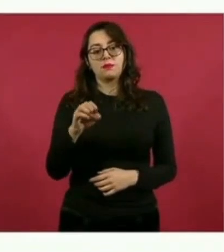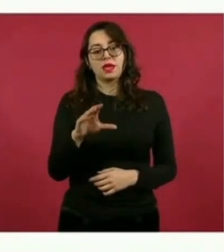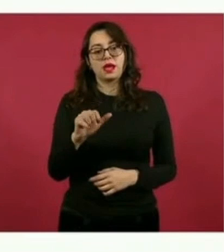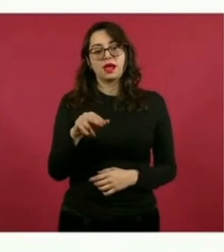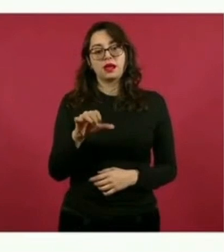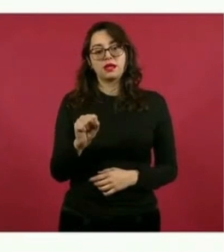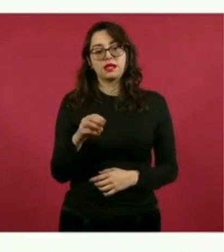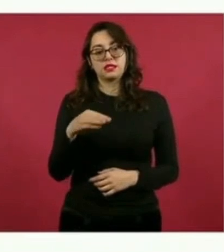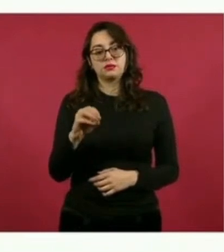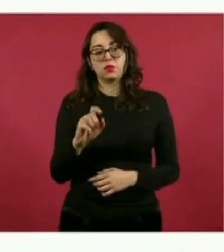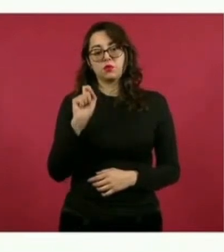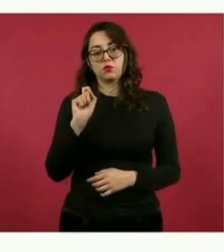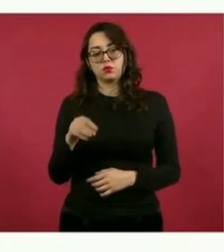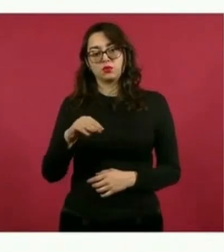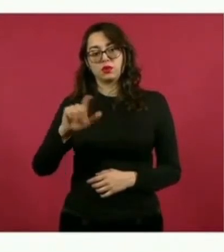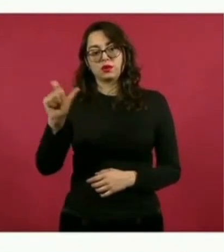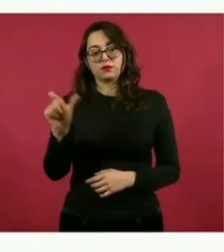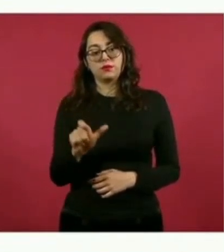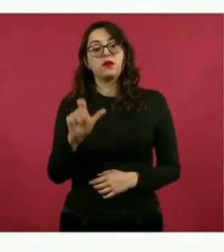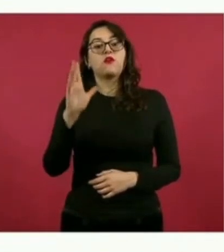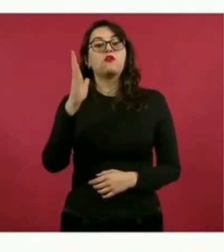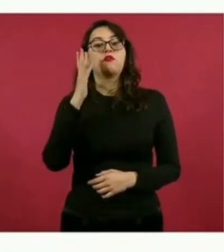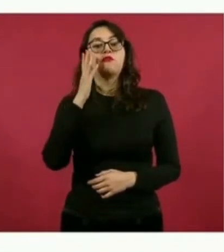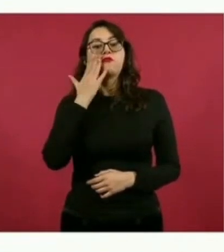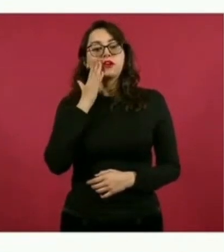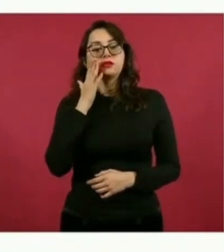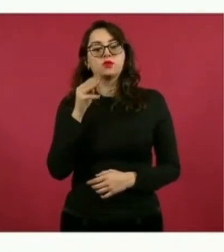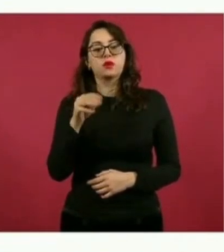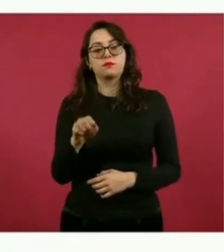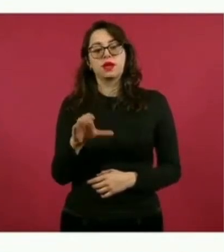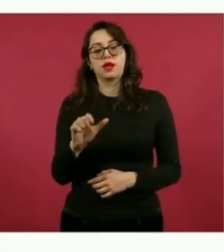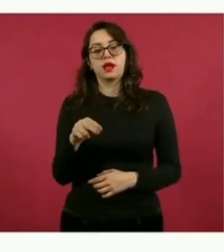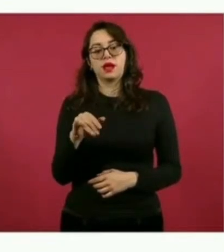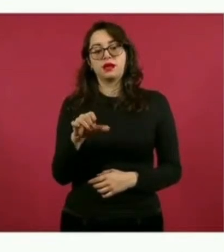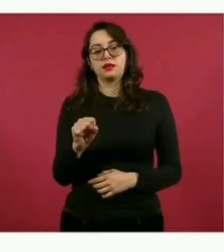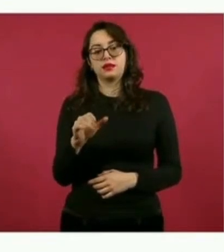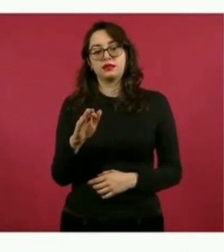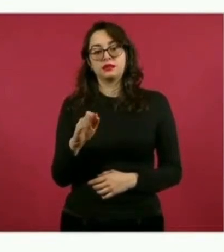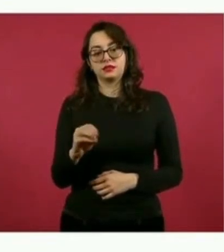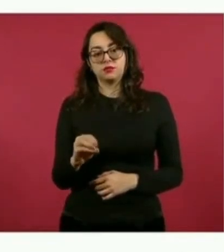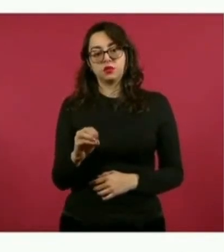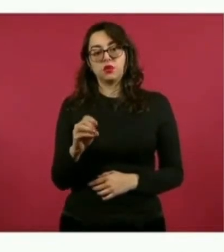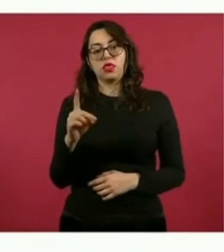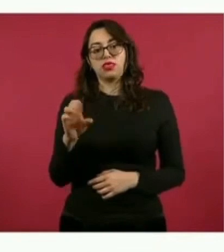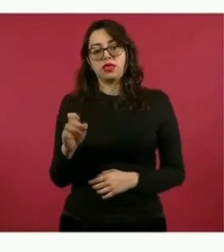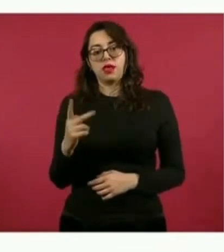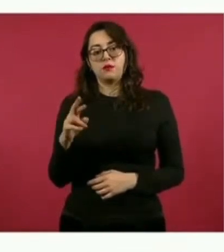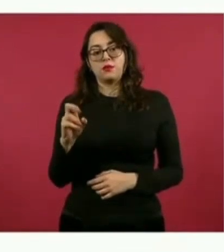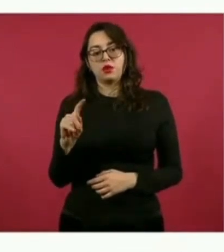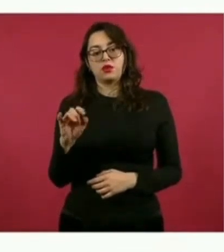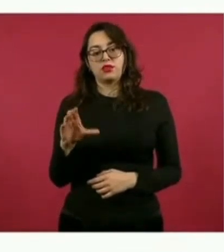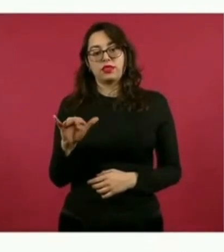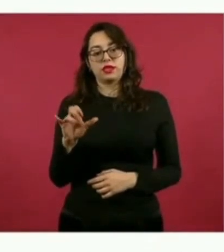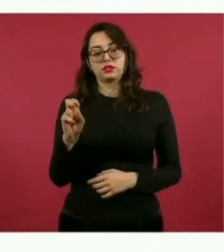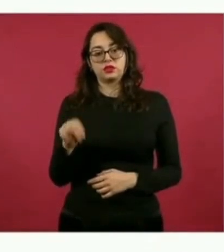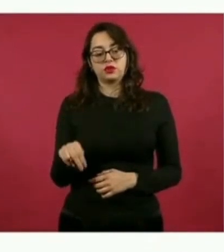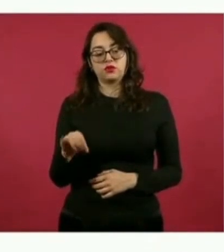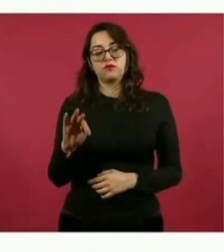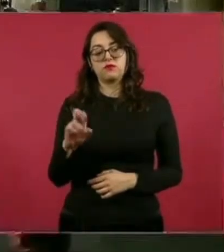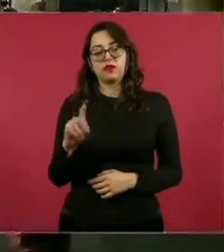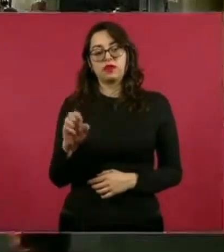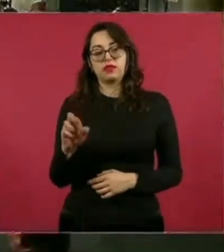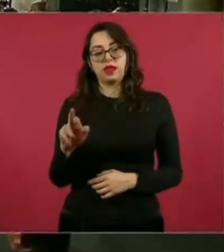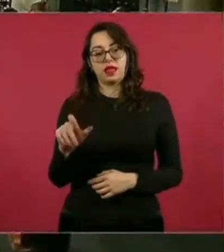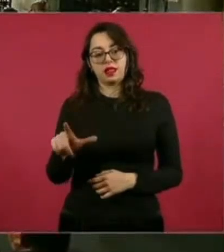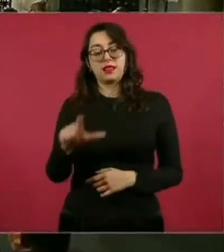@mecanismo_MX y Facebook, Mecanismo de Protección Federal. De igual forma, mencionar que estamos ubicados en Londres